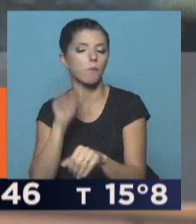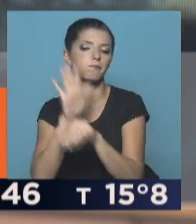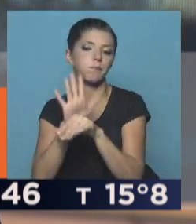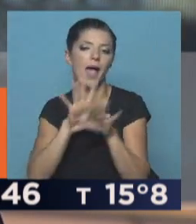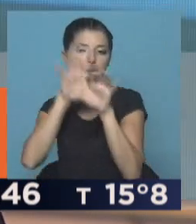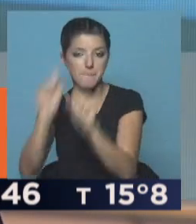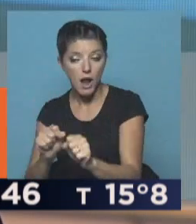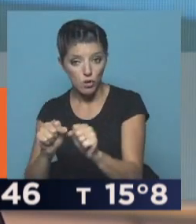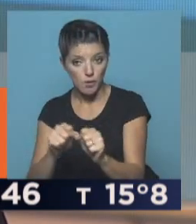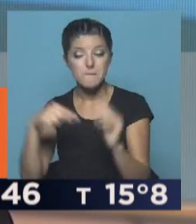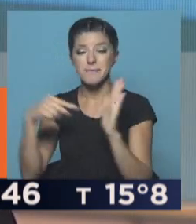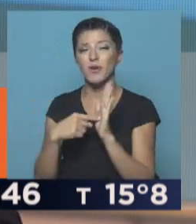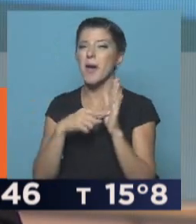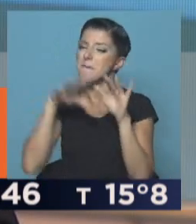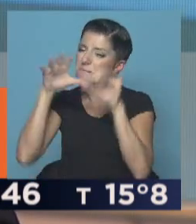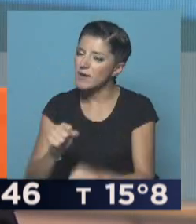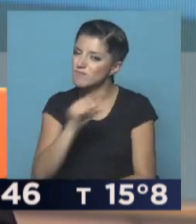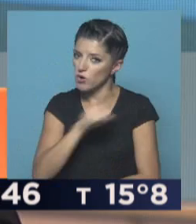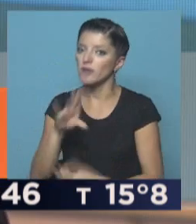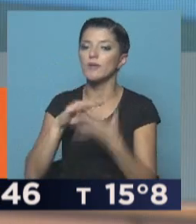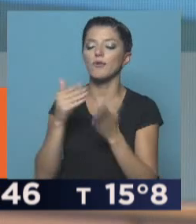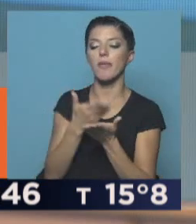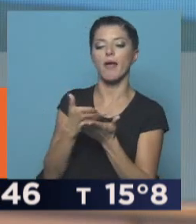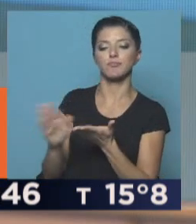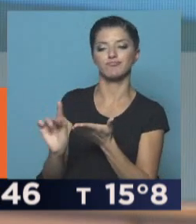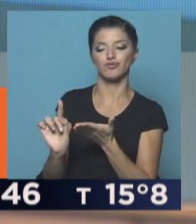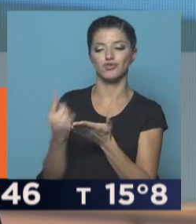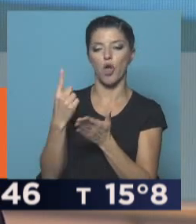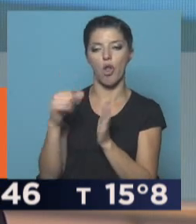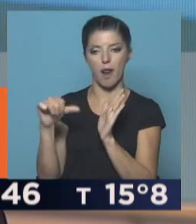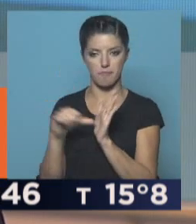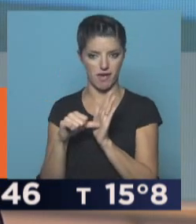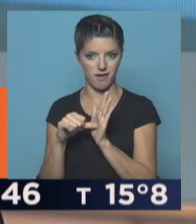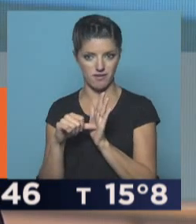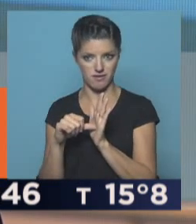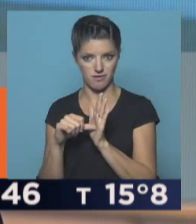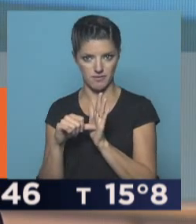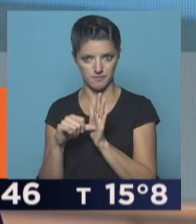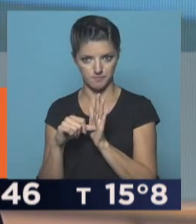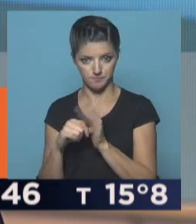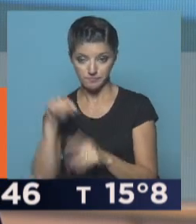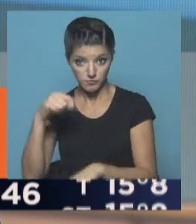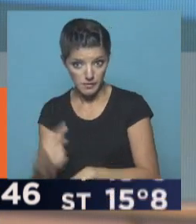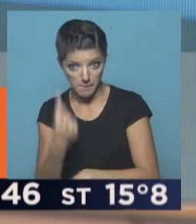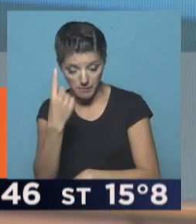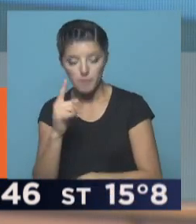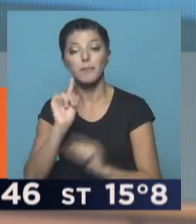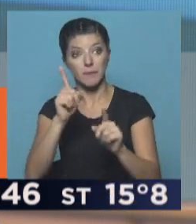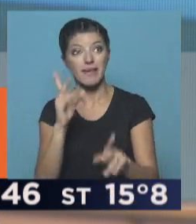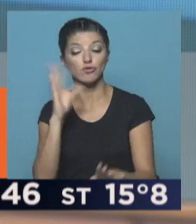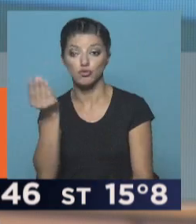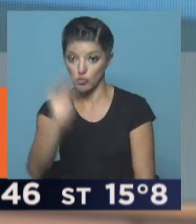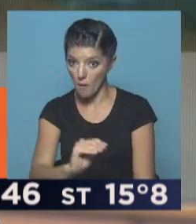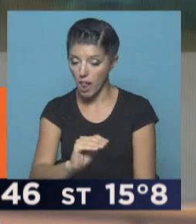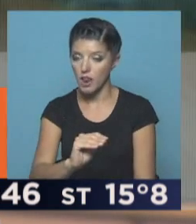pero en realidad más que embargo esto es aislamiento. Claro. Y es la primera vez que se da. con otro condimento, que es